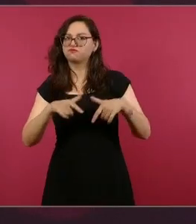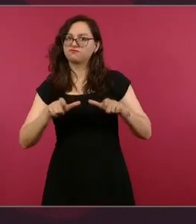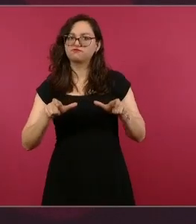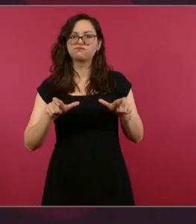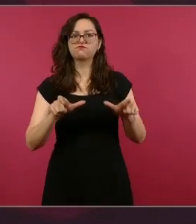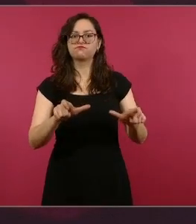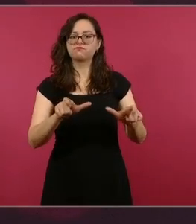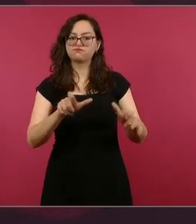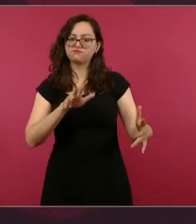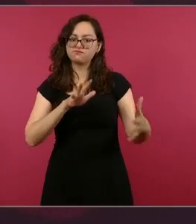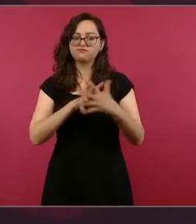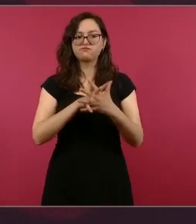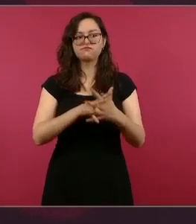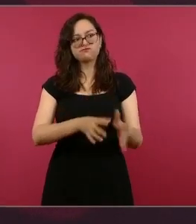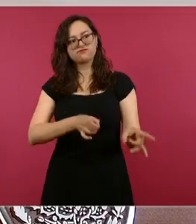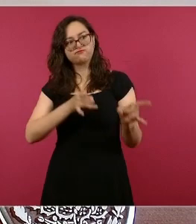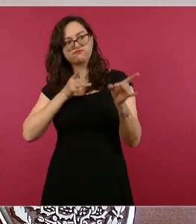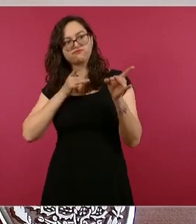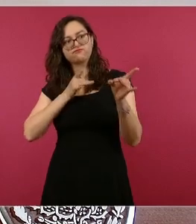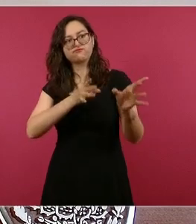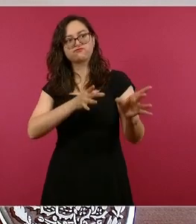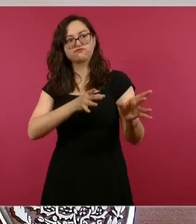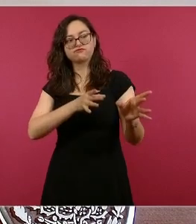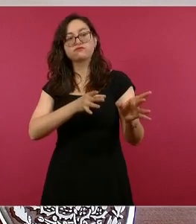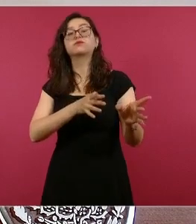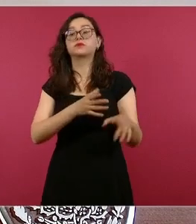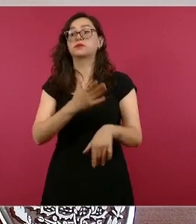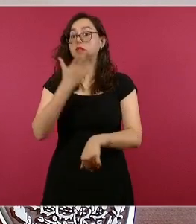dejado de conmemorar